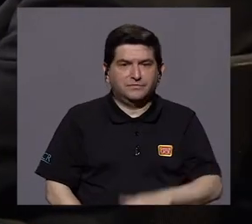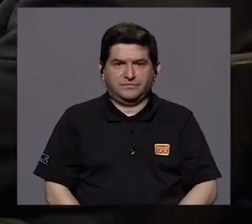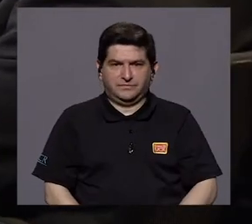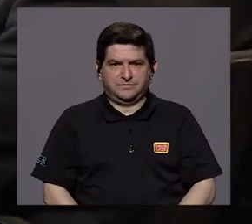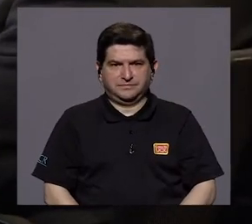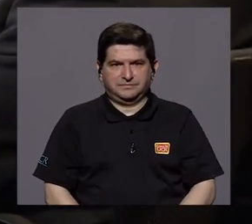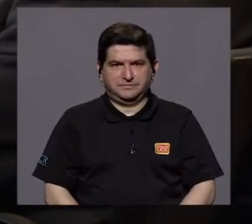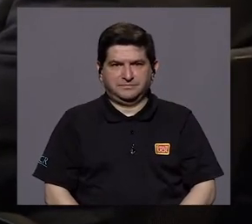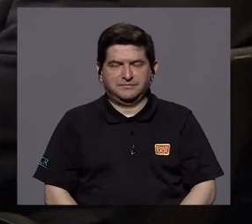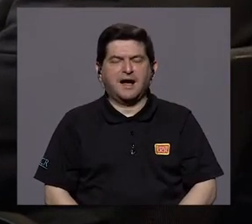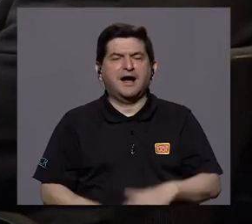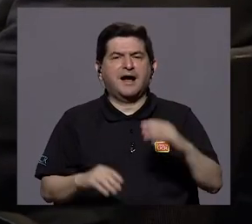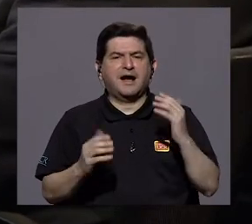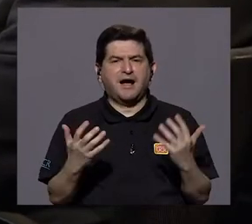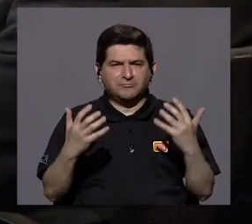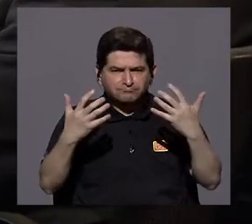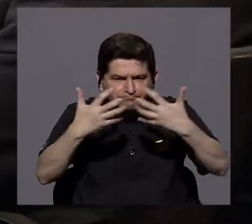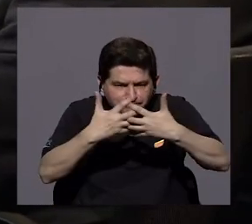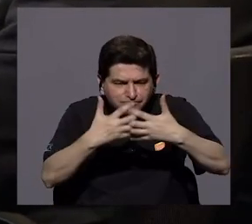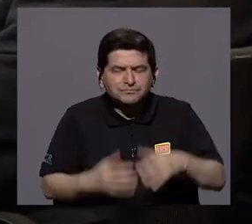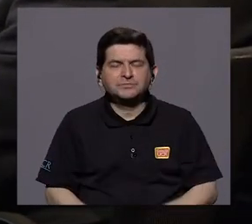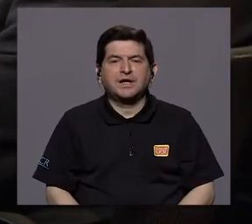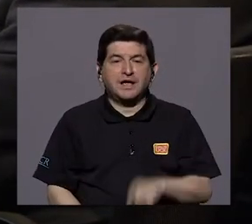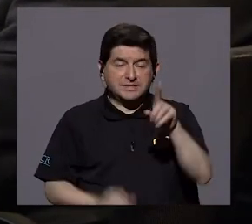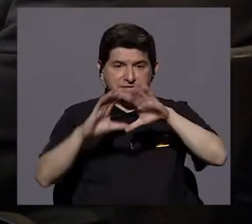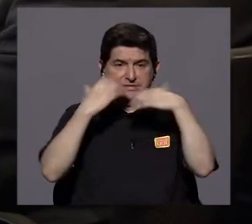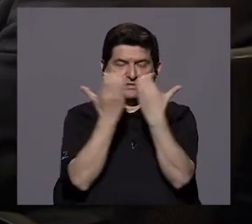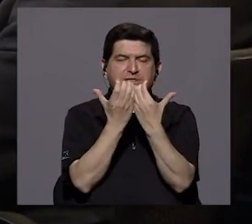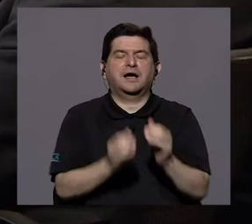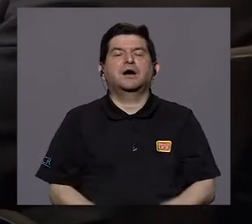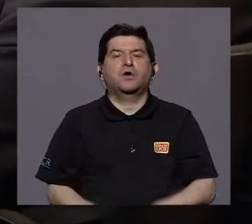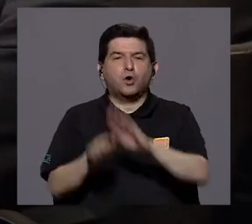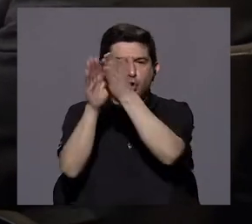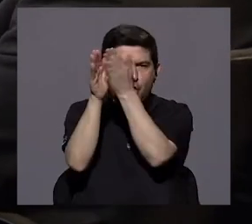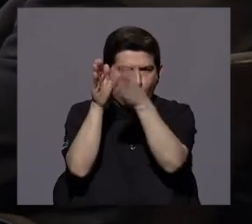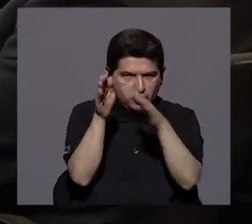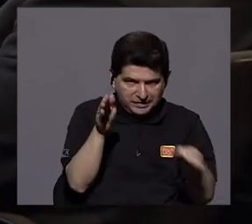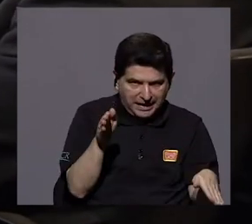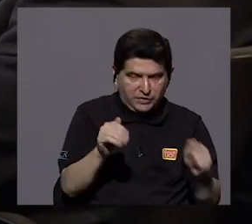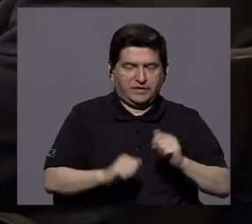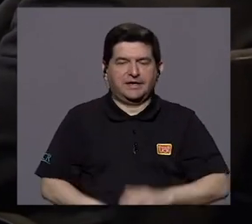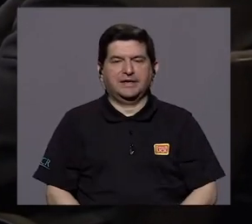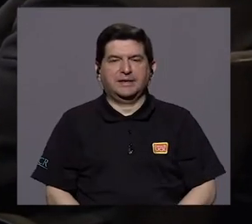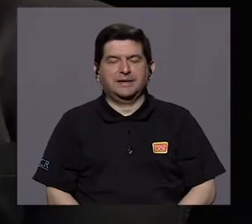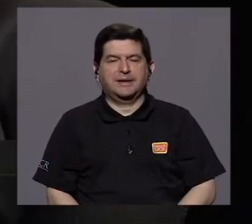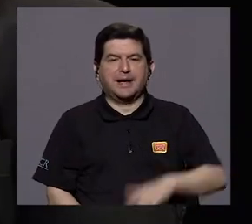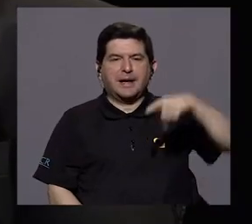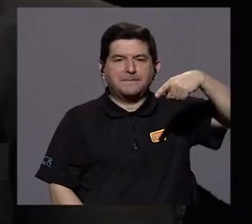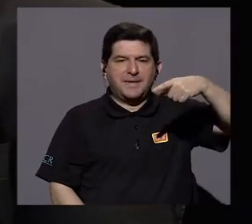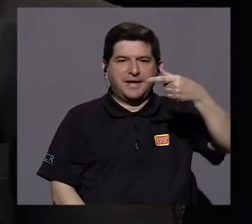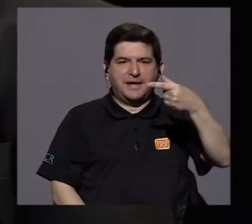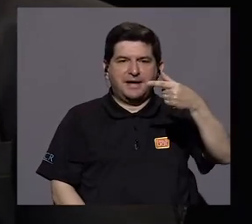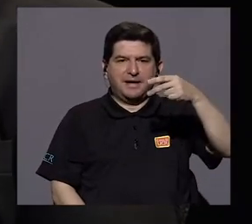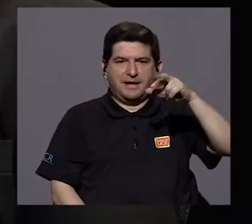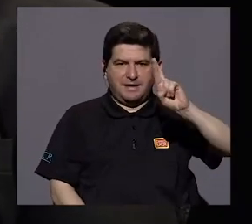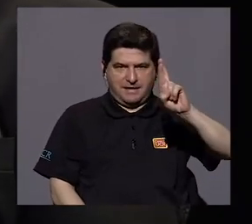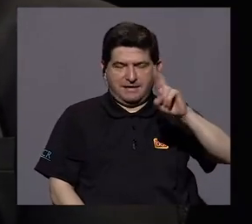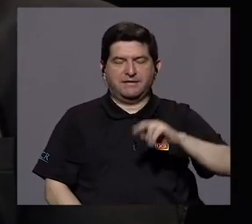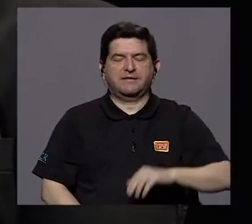fue como entonces quedó integrada la CONAMAC por la Contraloría General de la República, la